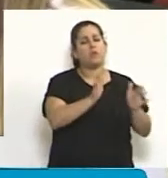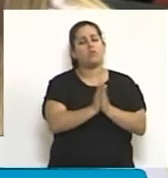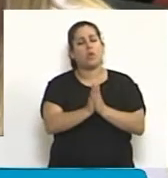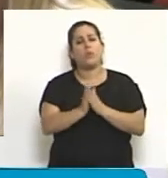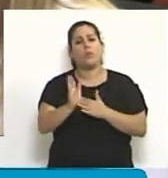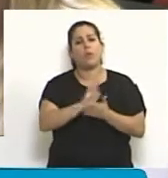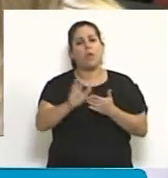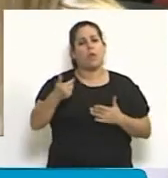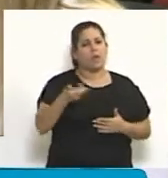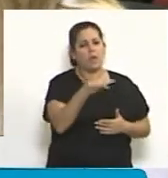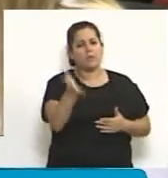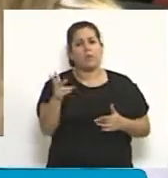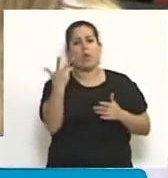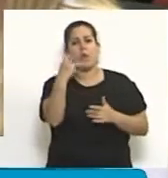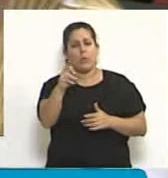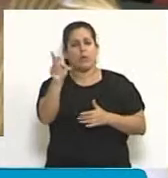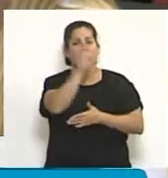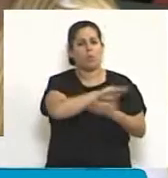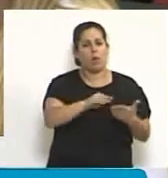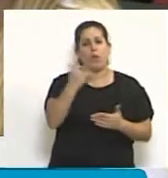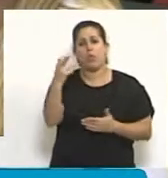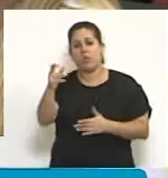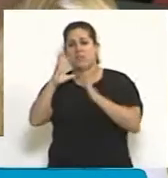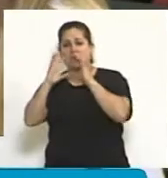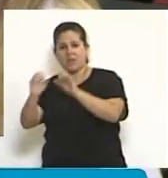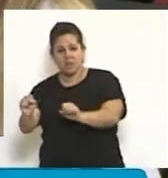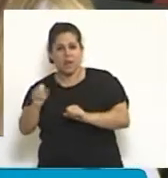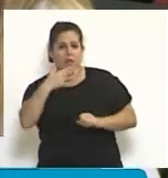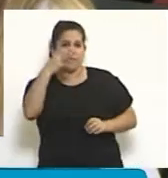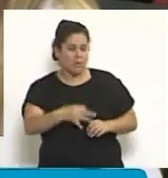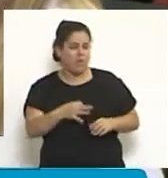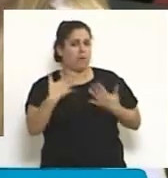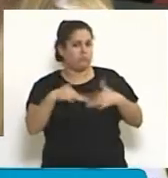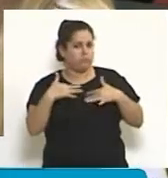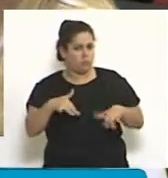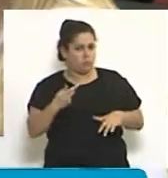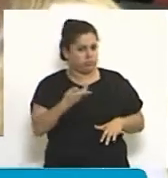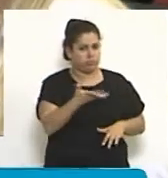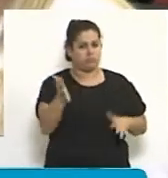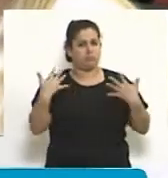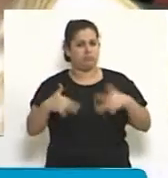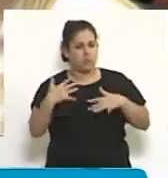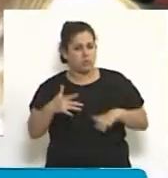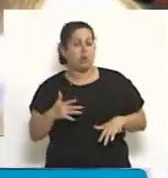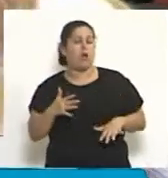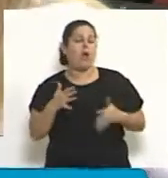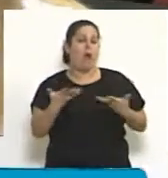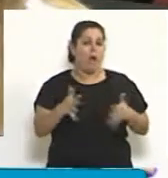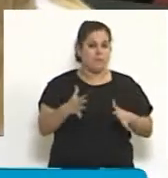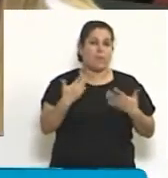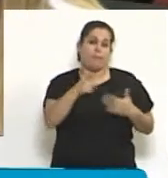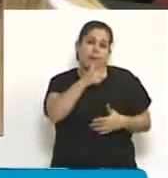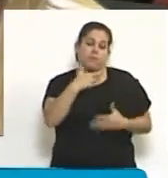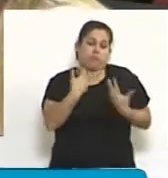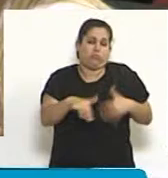se fija de las listas con 20 abogados y 20 secretarios, también es un número como bastante antojadizo, que en algunos casos puede ser